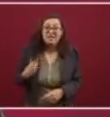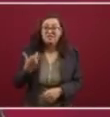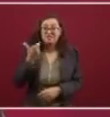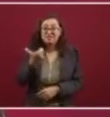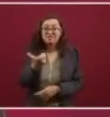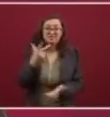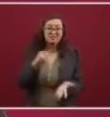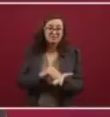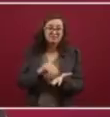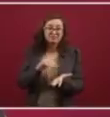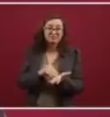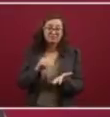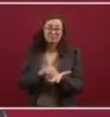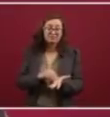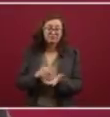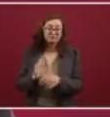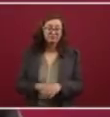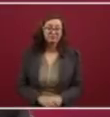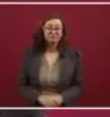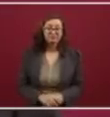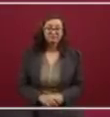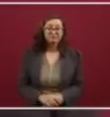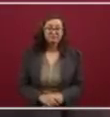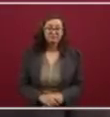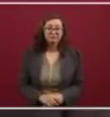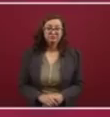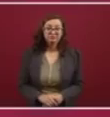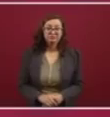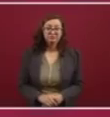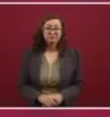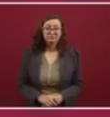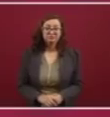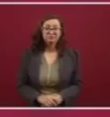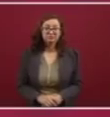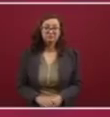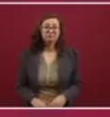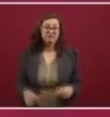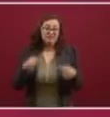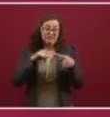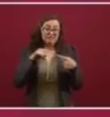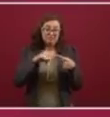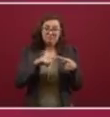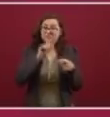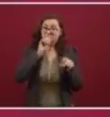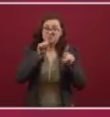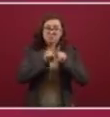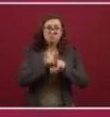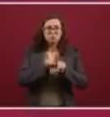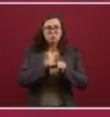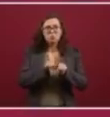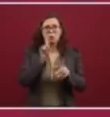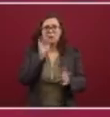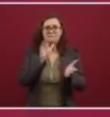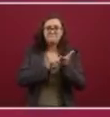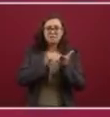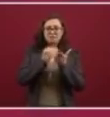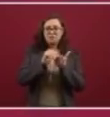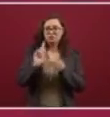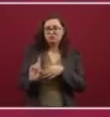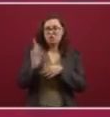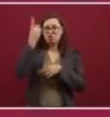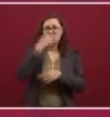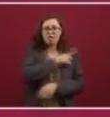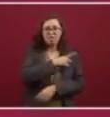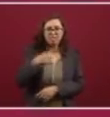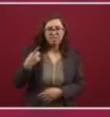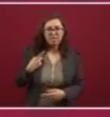incluso en la primera opción hay que ver qué se hace con la deuda, con los 1,000 millones de dólares